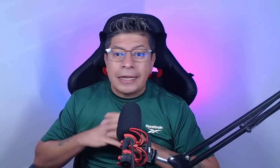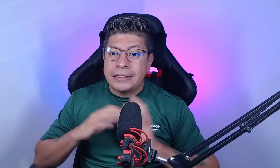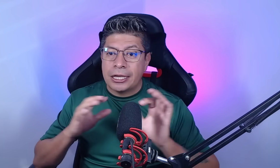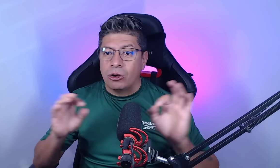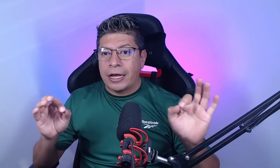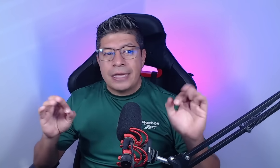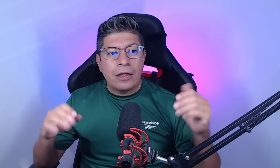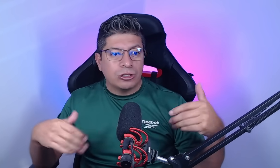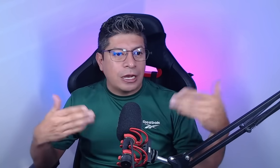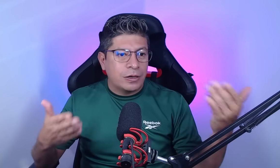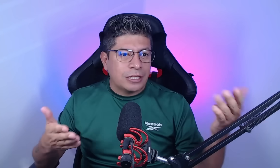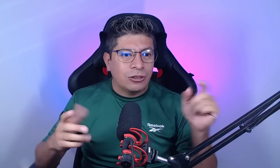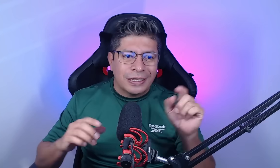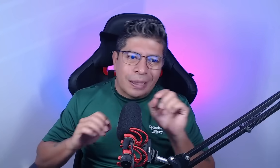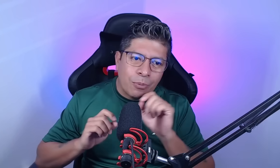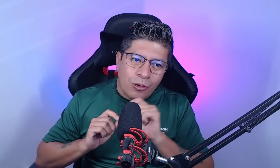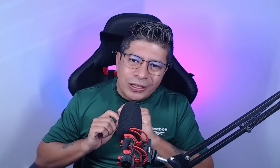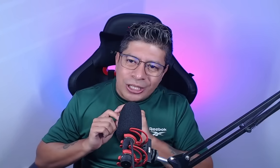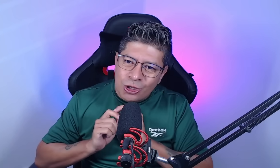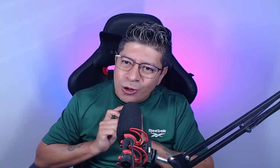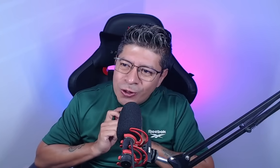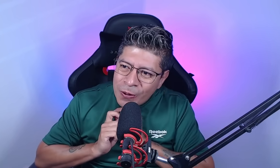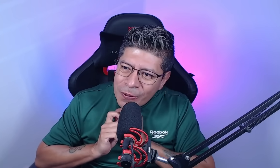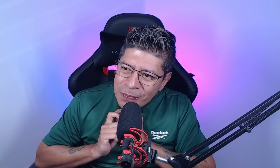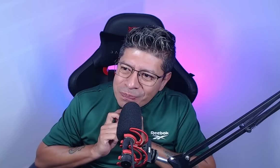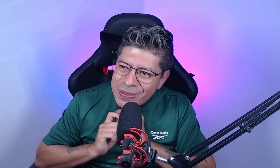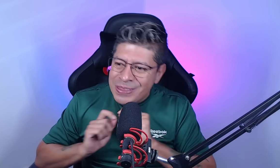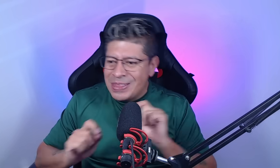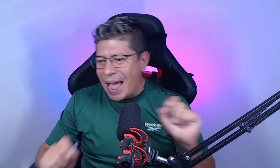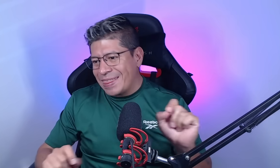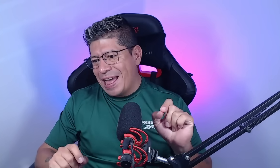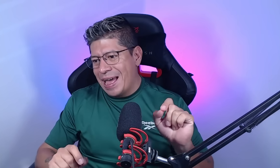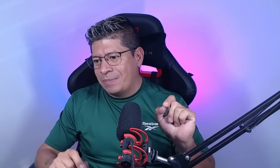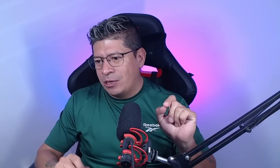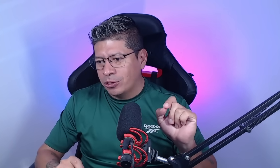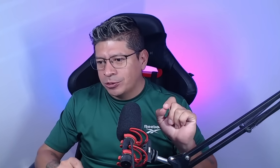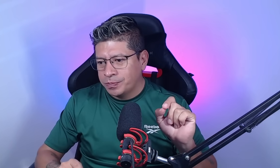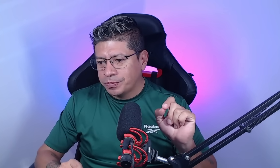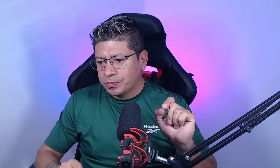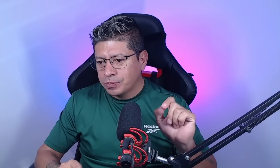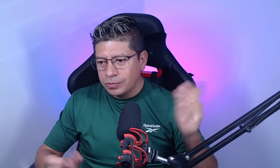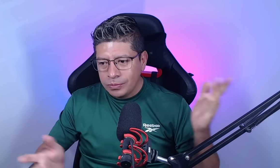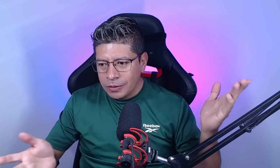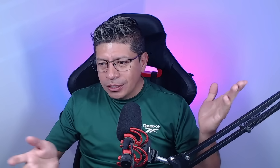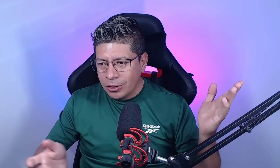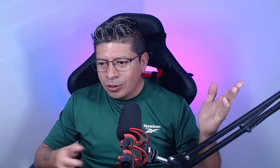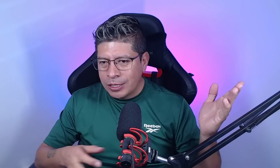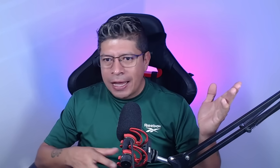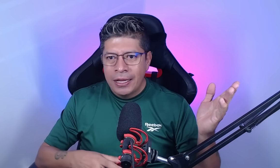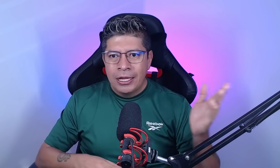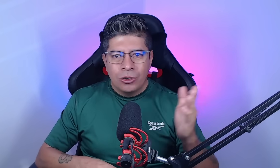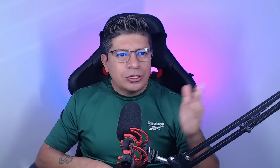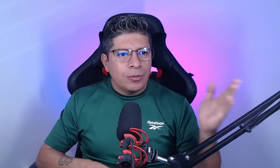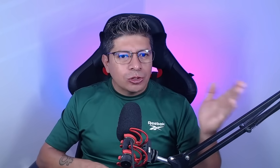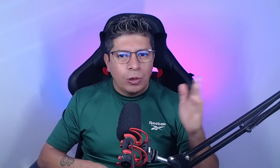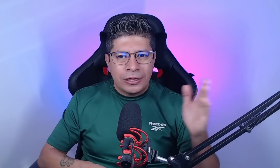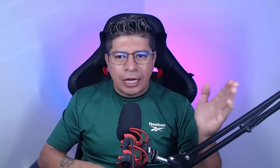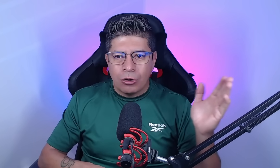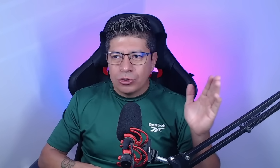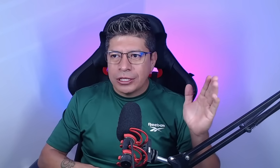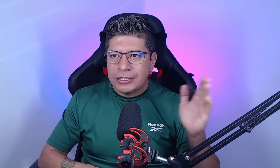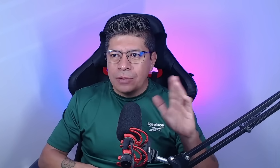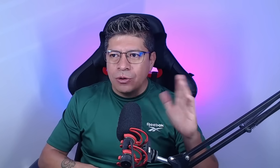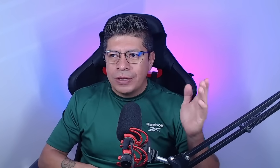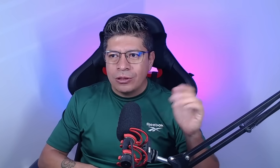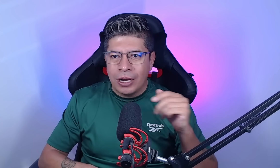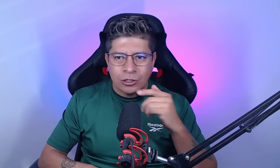conviene y se quedó callado salió esta nota y tampoco han dicho nada amigos o sea nos damos cuenta